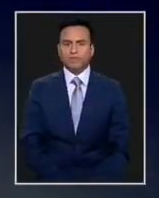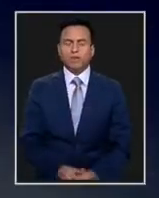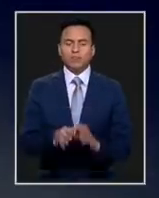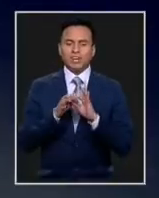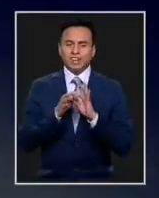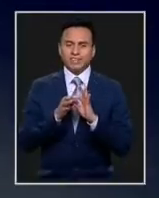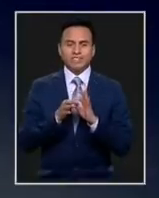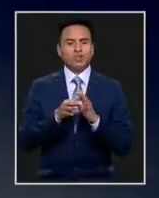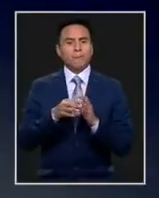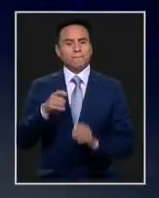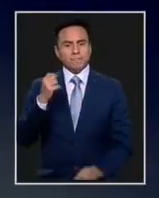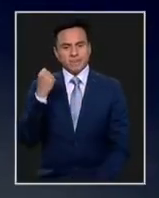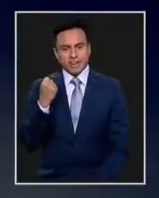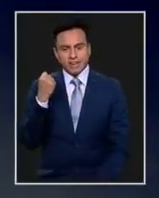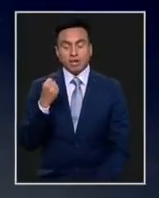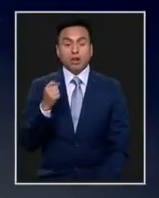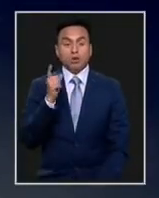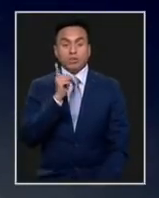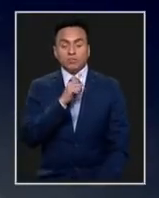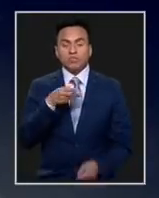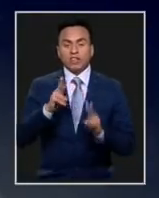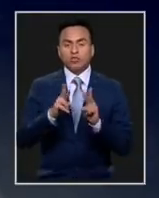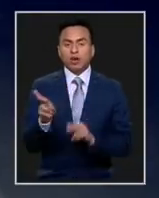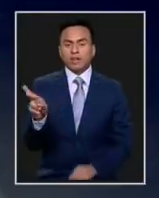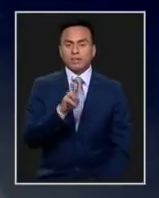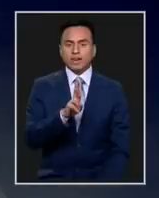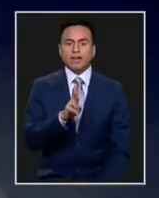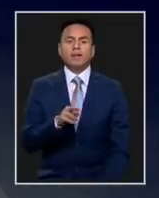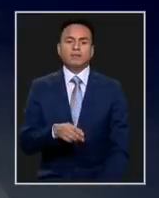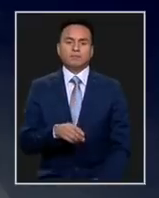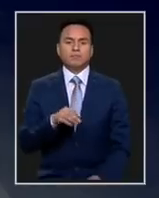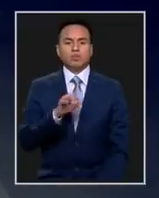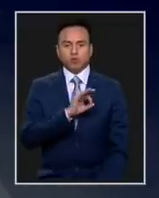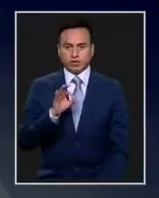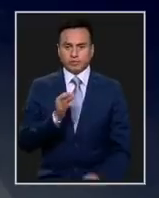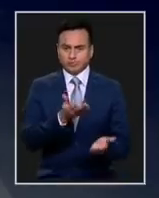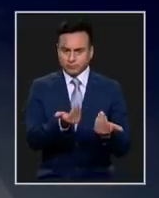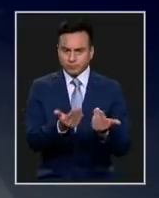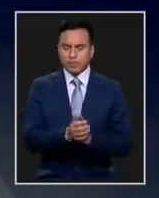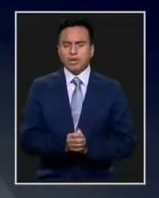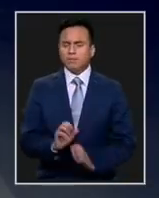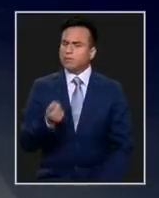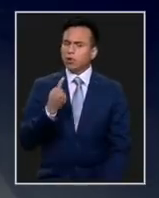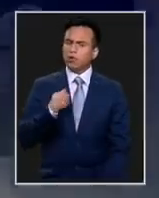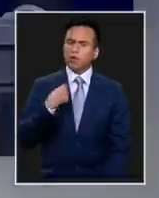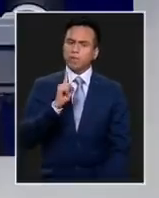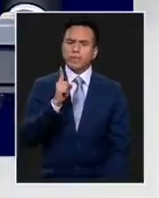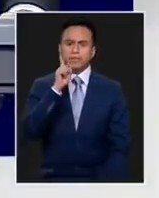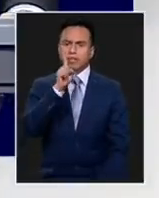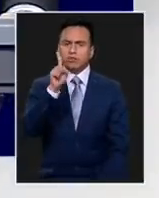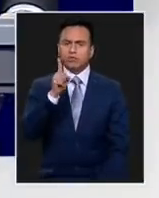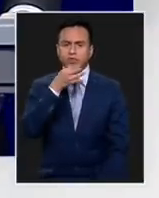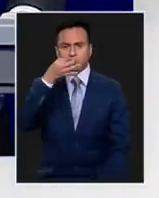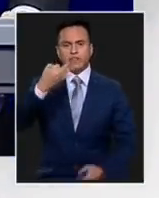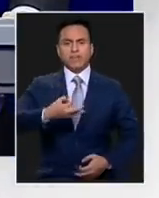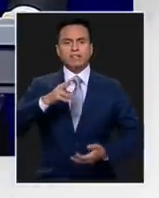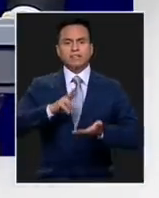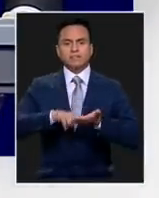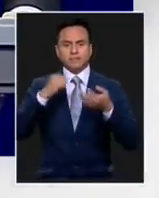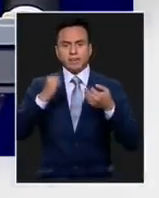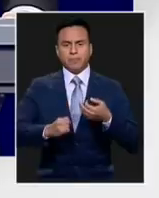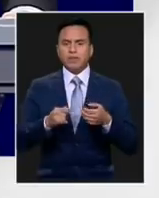gracias, señor Piñera. Tiene su último derecho de réplica Manuel José Osandón. Primero, yo no he mentido. Yo he dicho la verdad